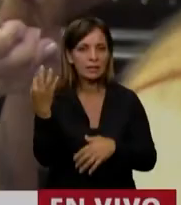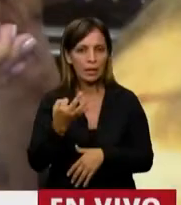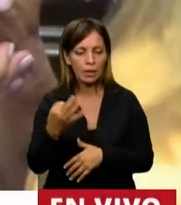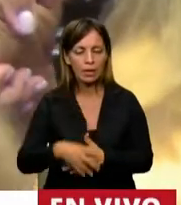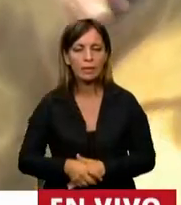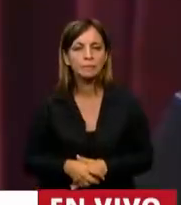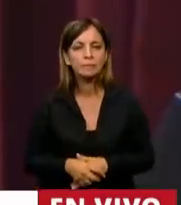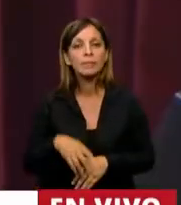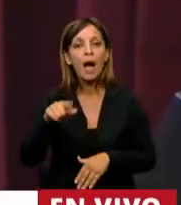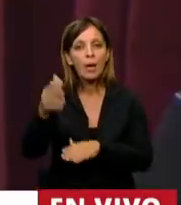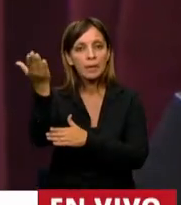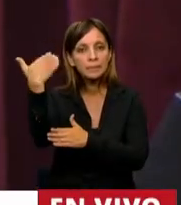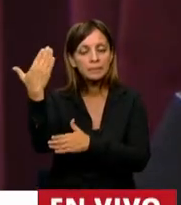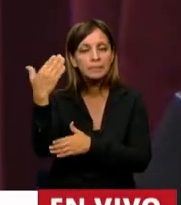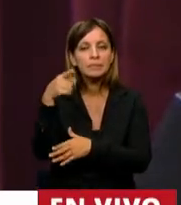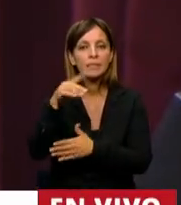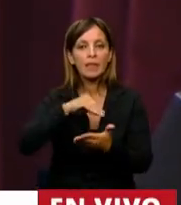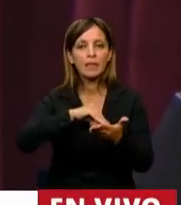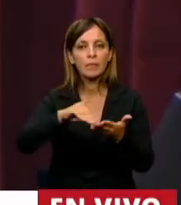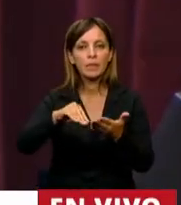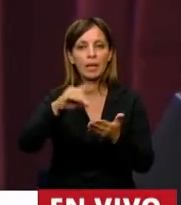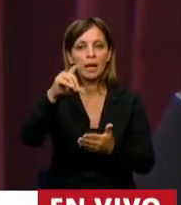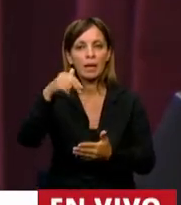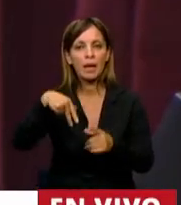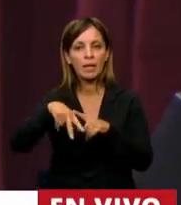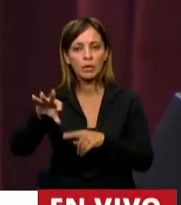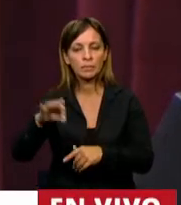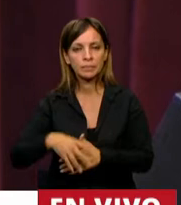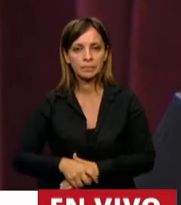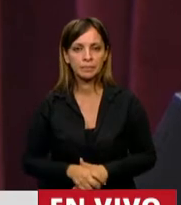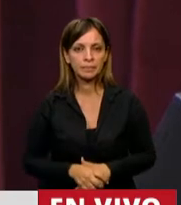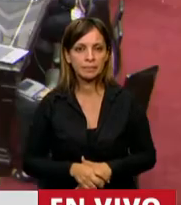en uso de la palabra la diputada Graciela Camaño.